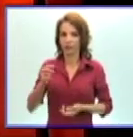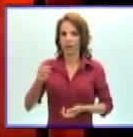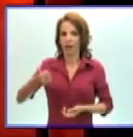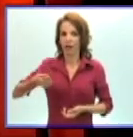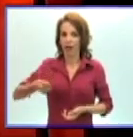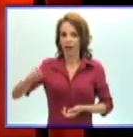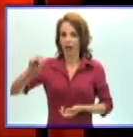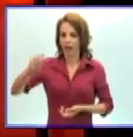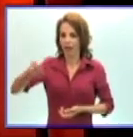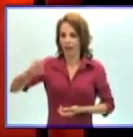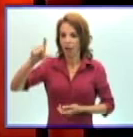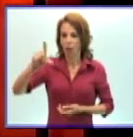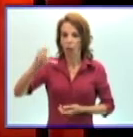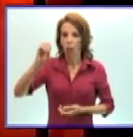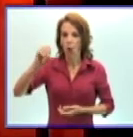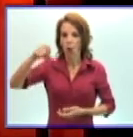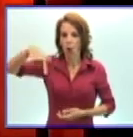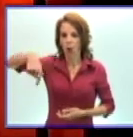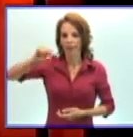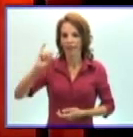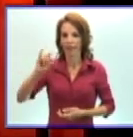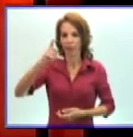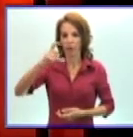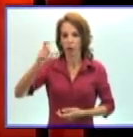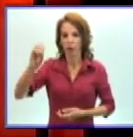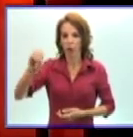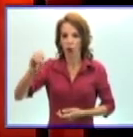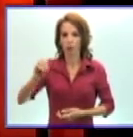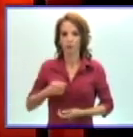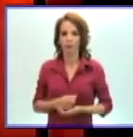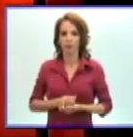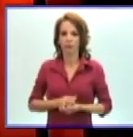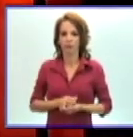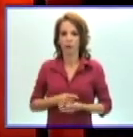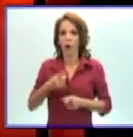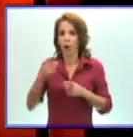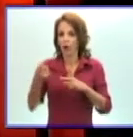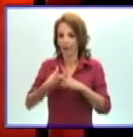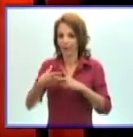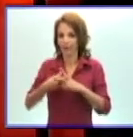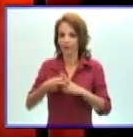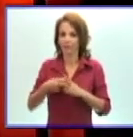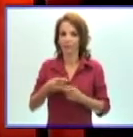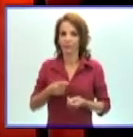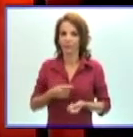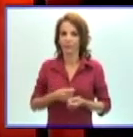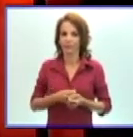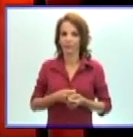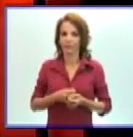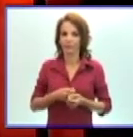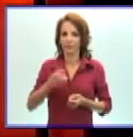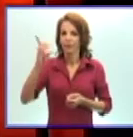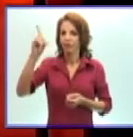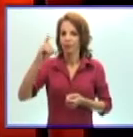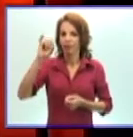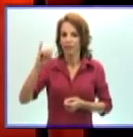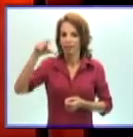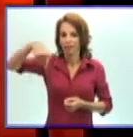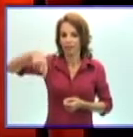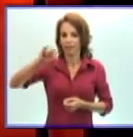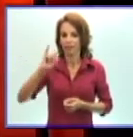¿Y cuáles? Los digitales. Los analógicos son los que, bueno, yo estoy mirando la regla, tengo que ver la